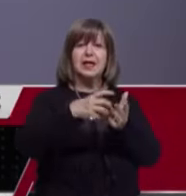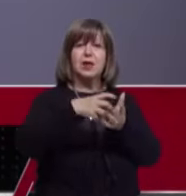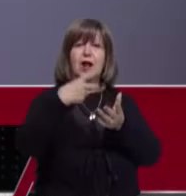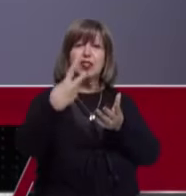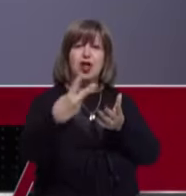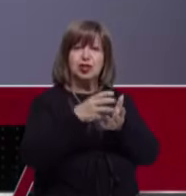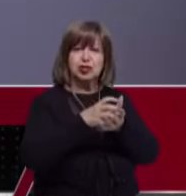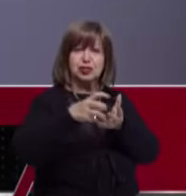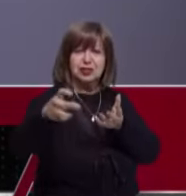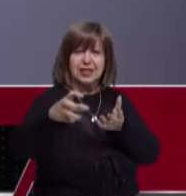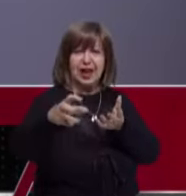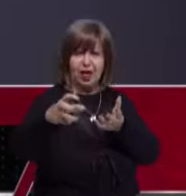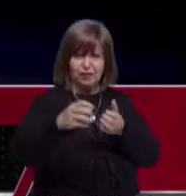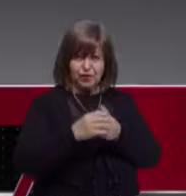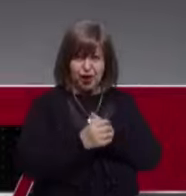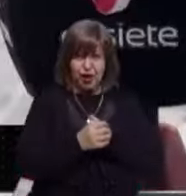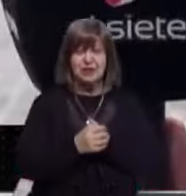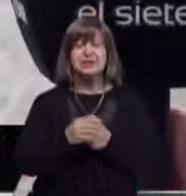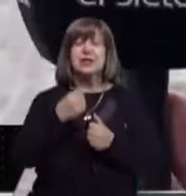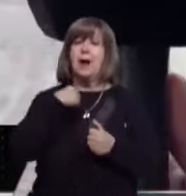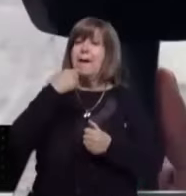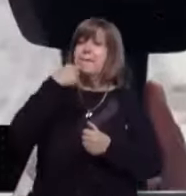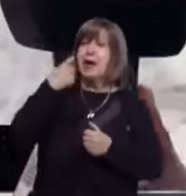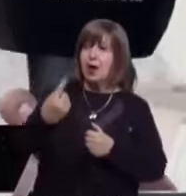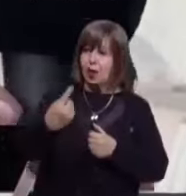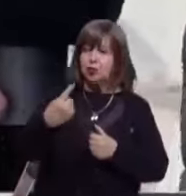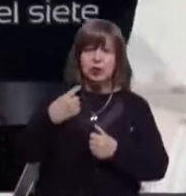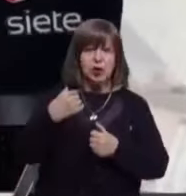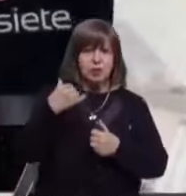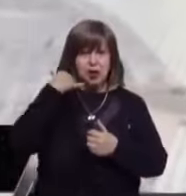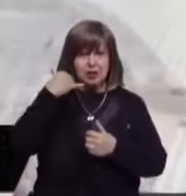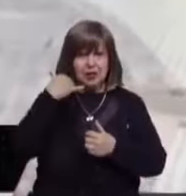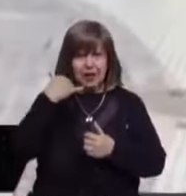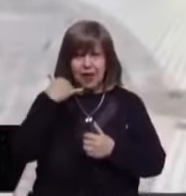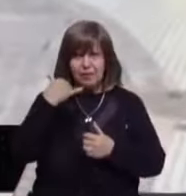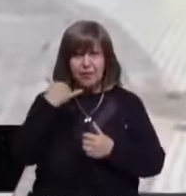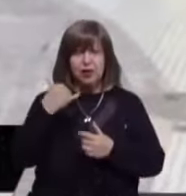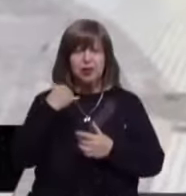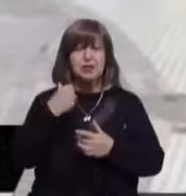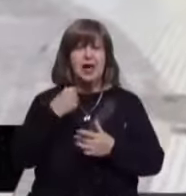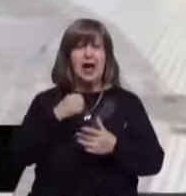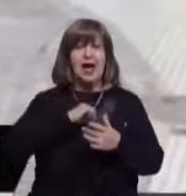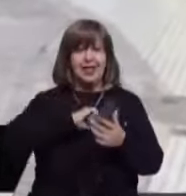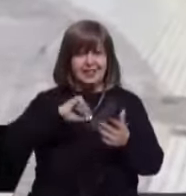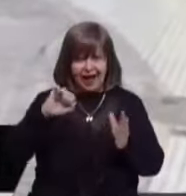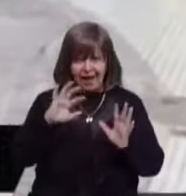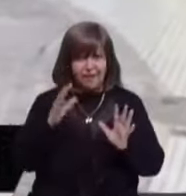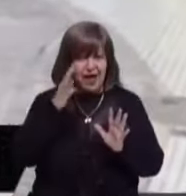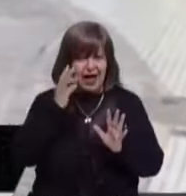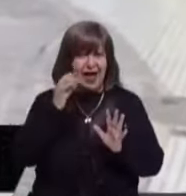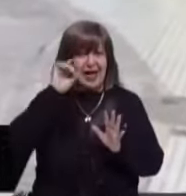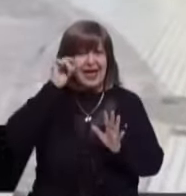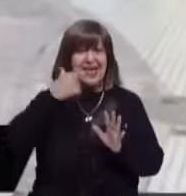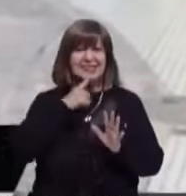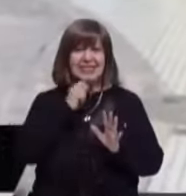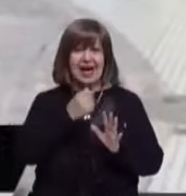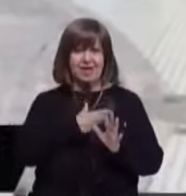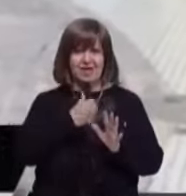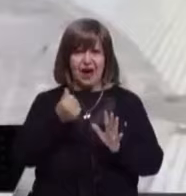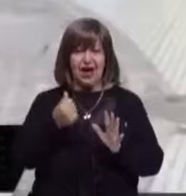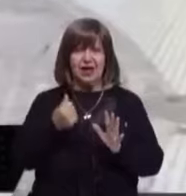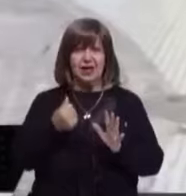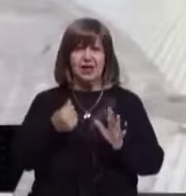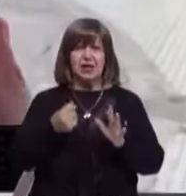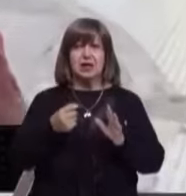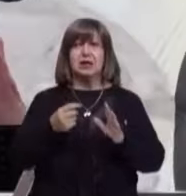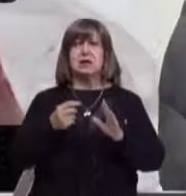¿Alguna vez sufriste eso que llamamos una estafa virtual, esas que te llaman por teléfono? Gracias a Dios, nunca. Gracias a Dios, hasta ahora no. Así que